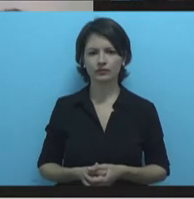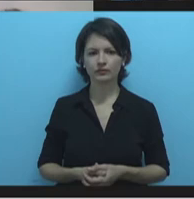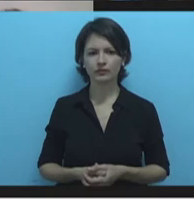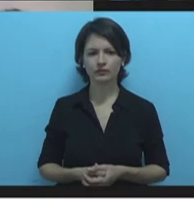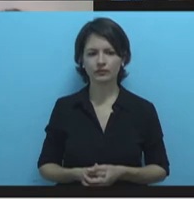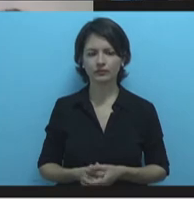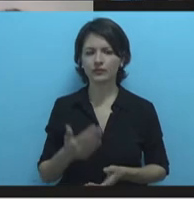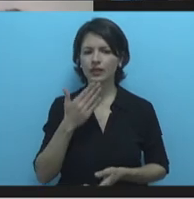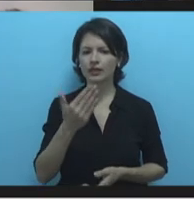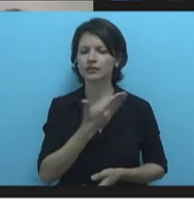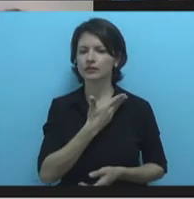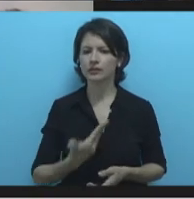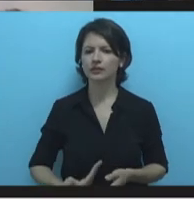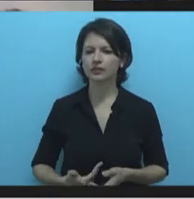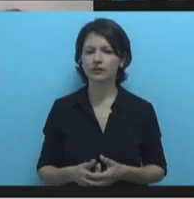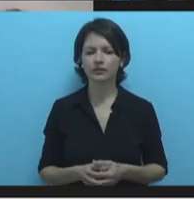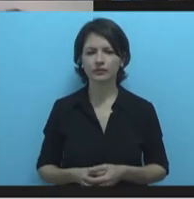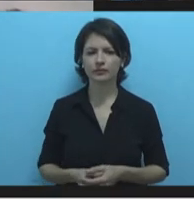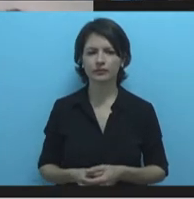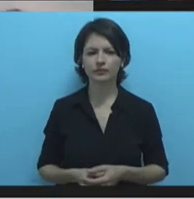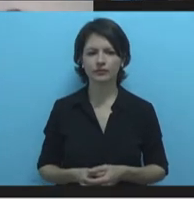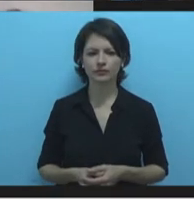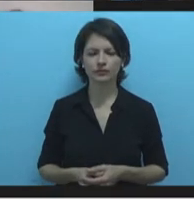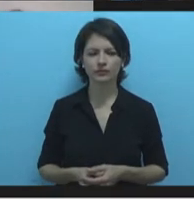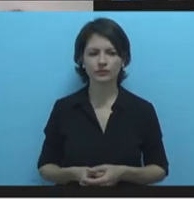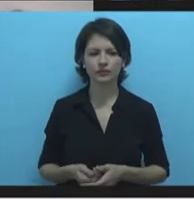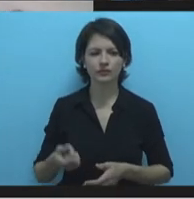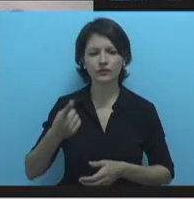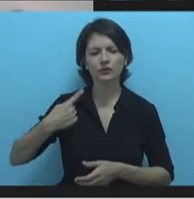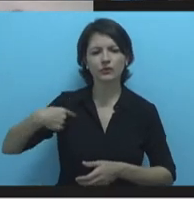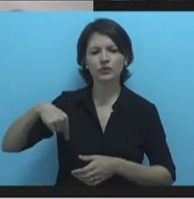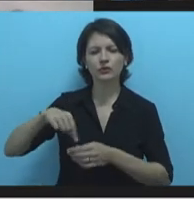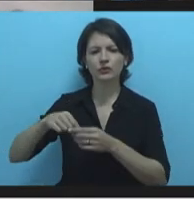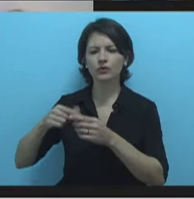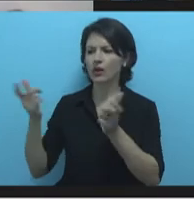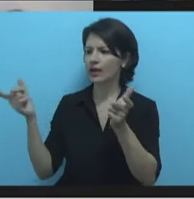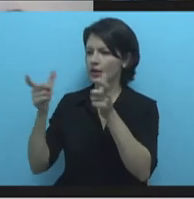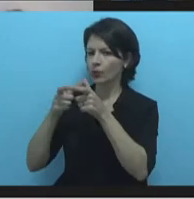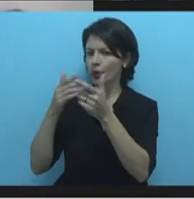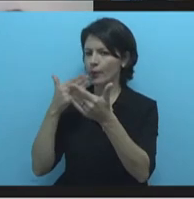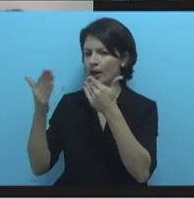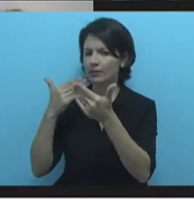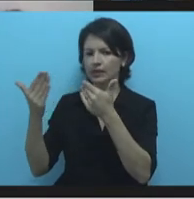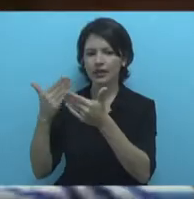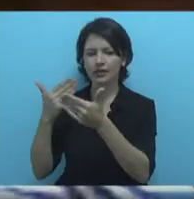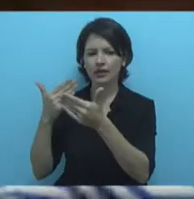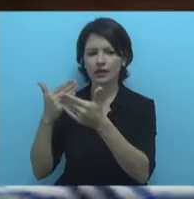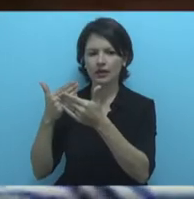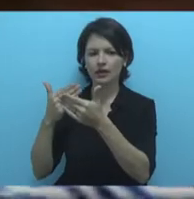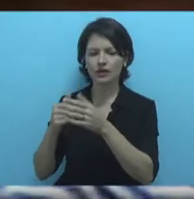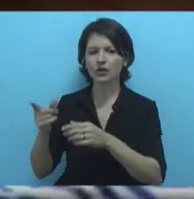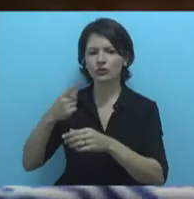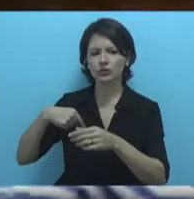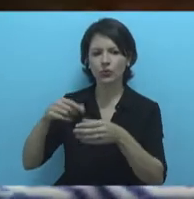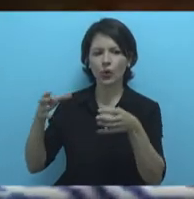gracias señor presidente de acuerdo a lo que hemos acordado en labor parlamentaria es para anticipar que el bloque somos de